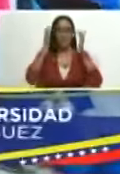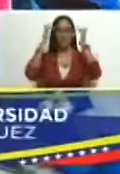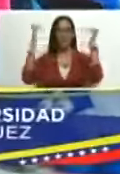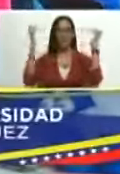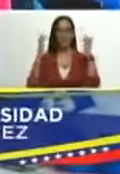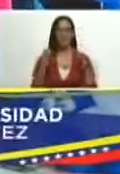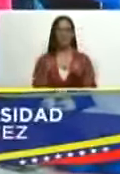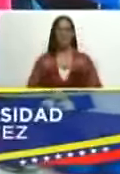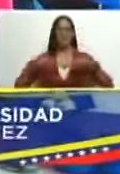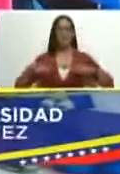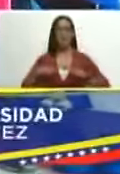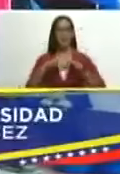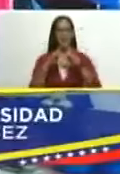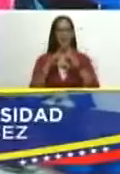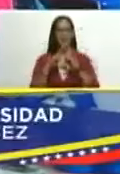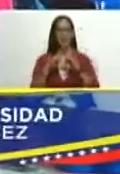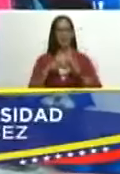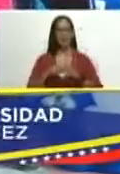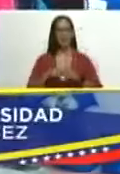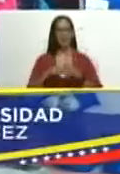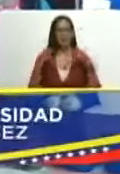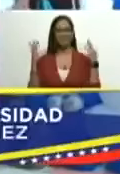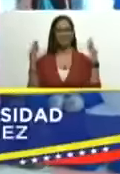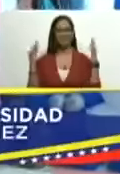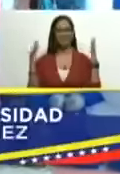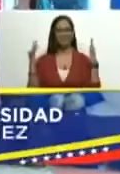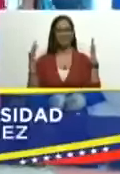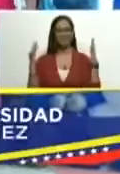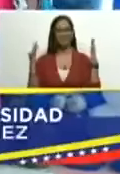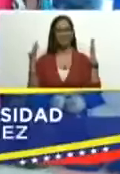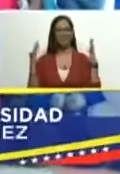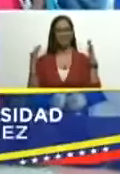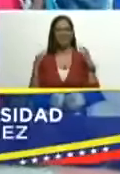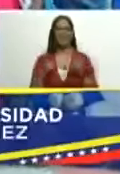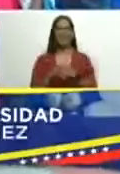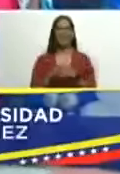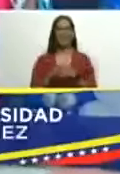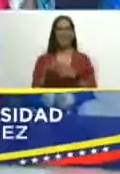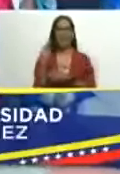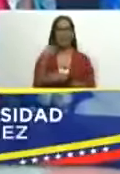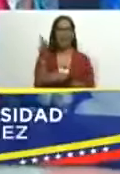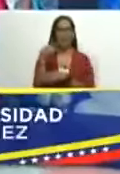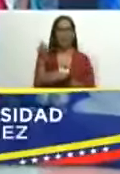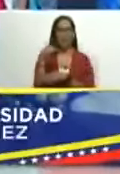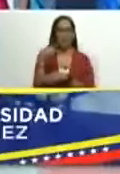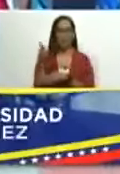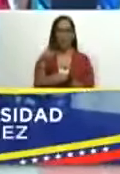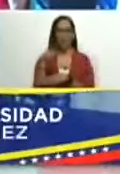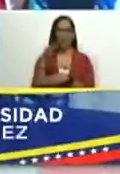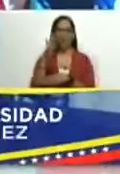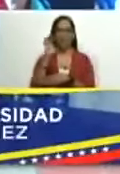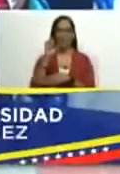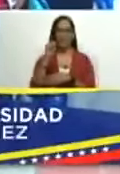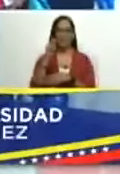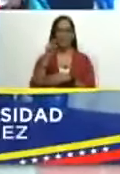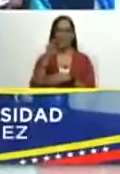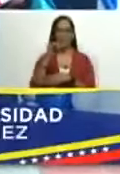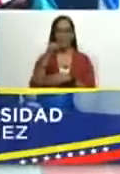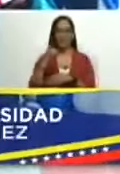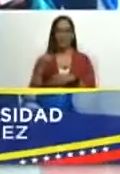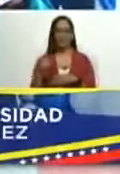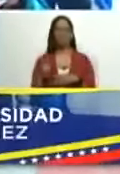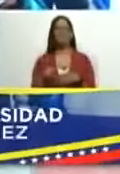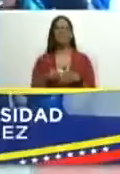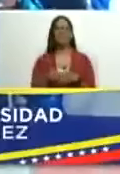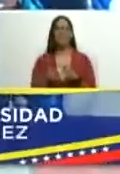Nos encontramos en la parroquia La Beatriz del municipio Valera, en la